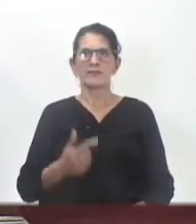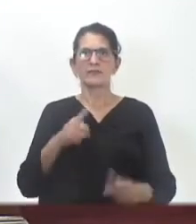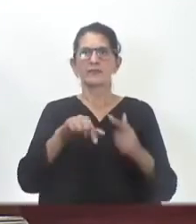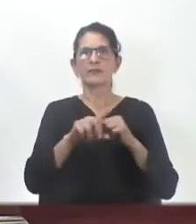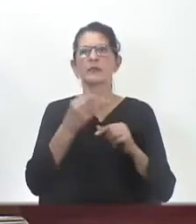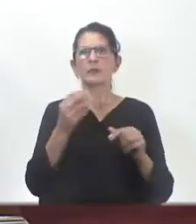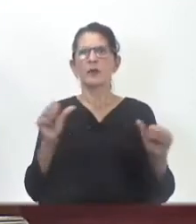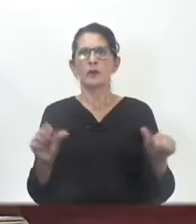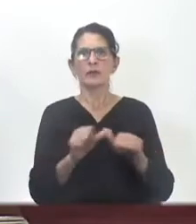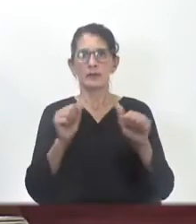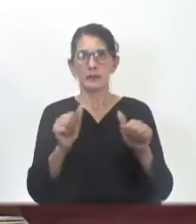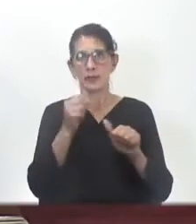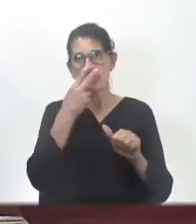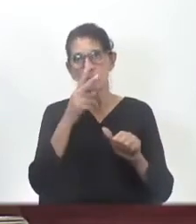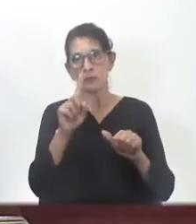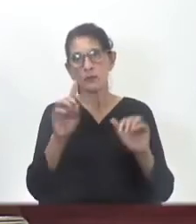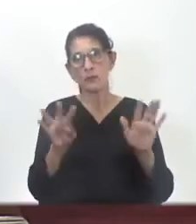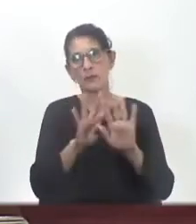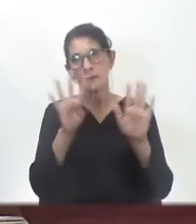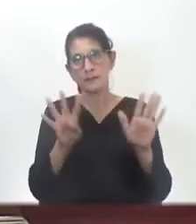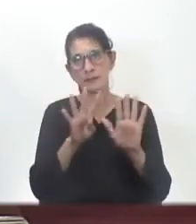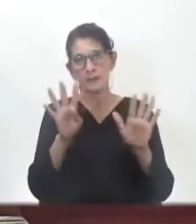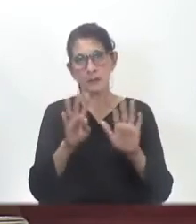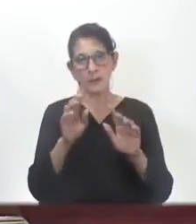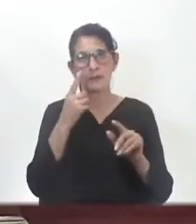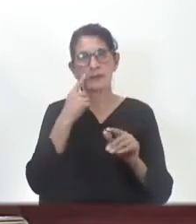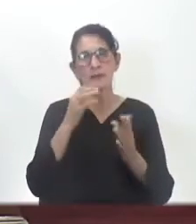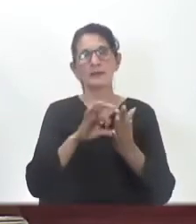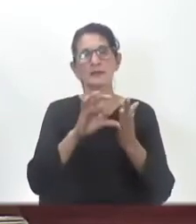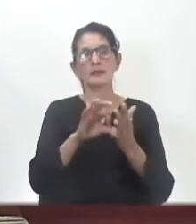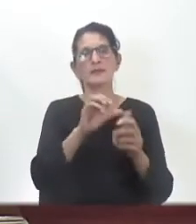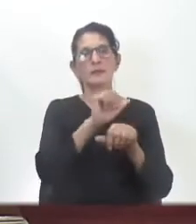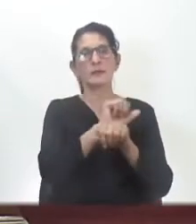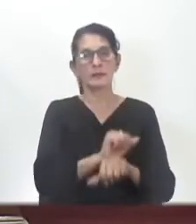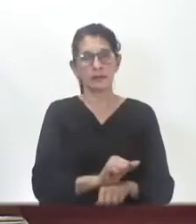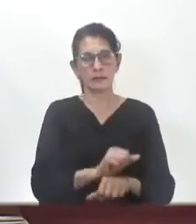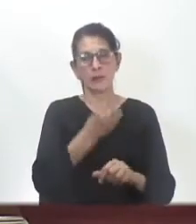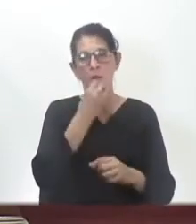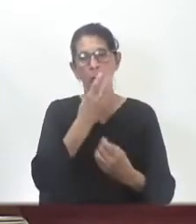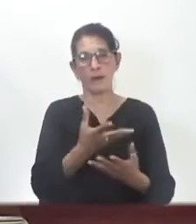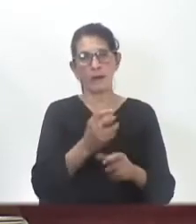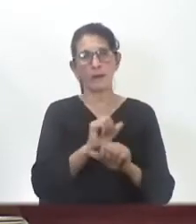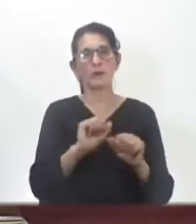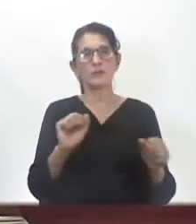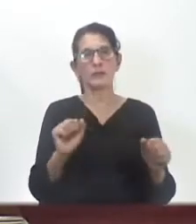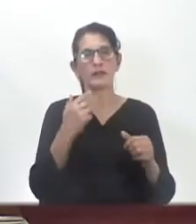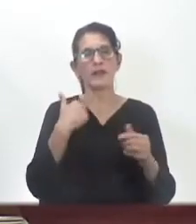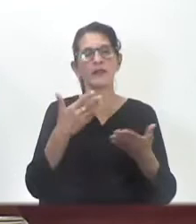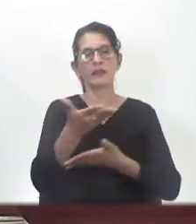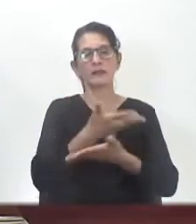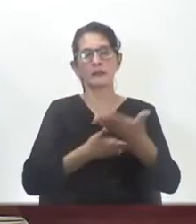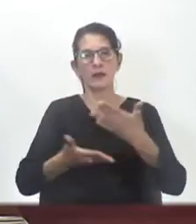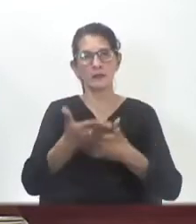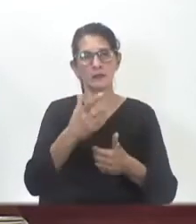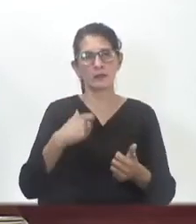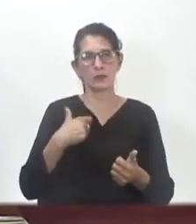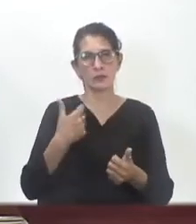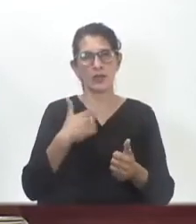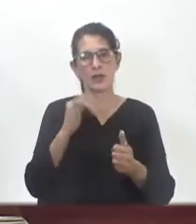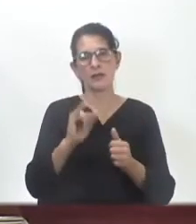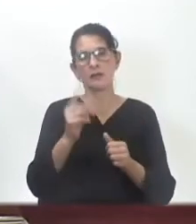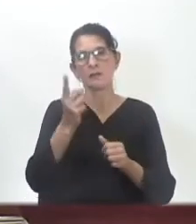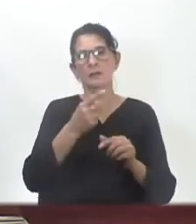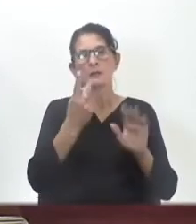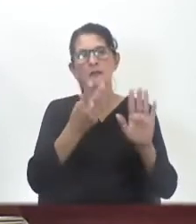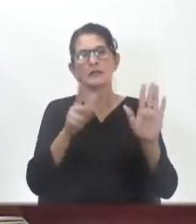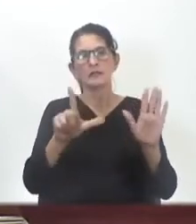ponderación realizada en el 2019. Según el 2019, el sistema penitenciario presentaba buenas posibilidades de integración social y rehabilitación para el 27% de